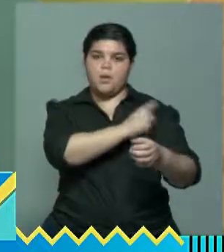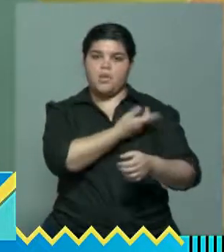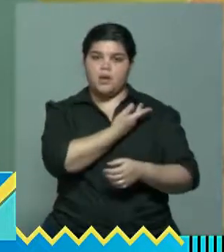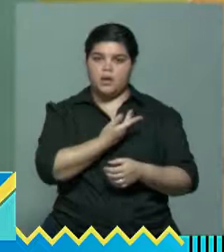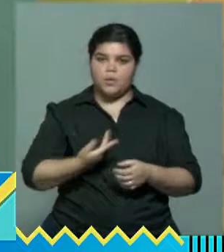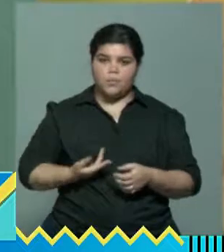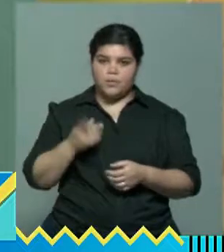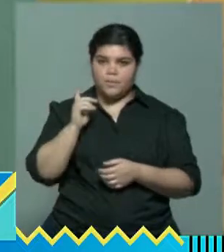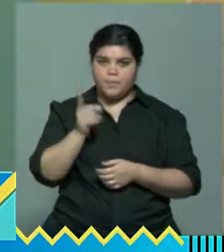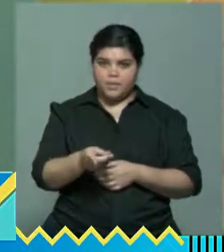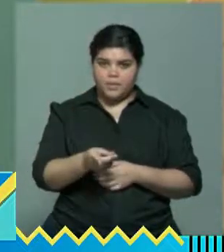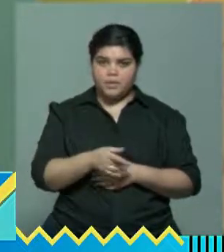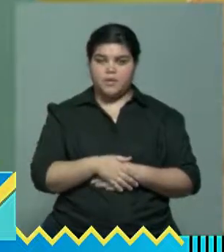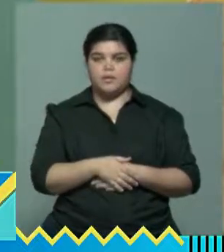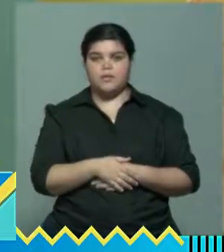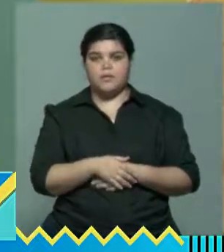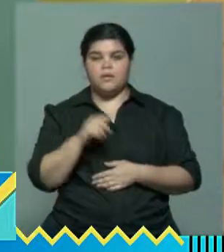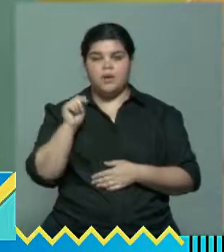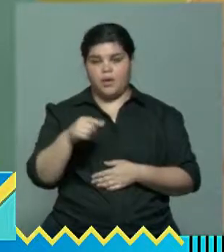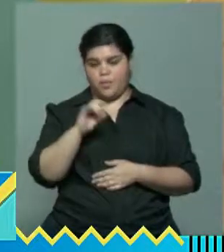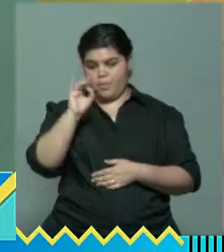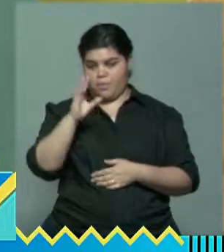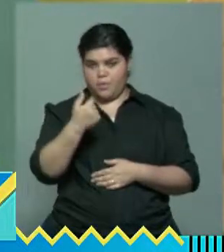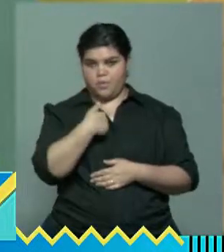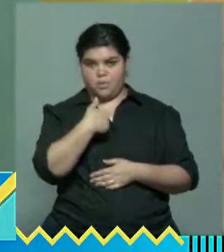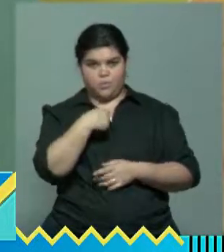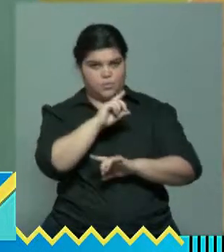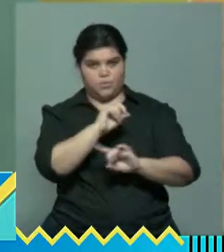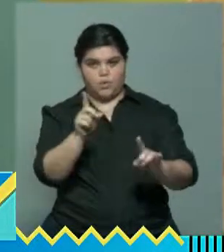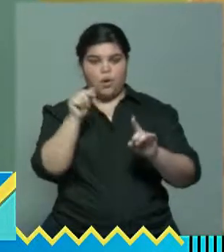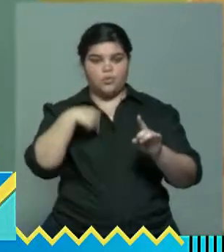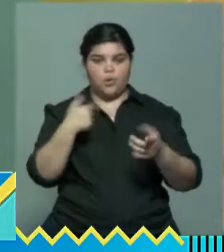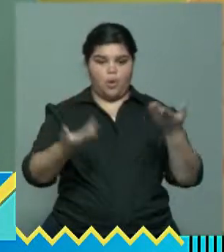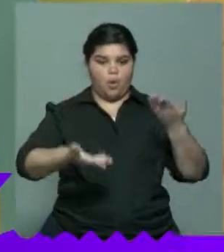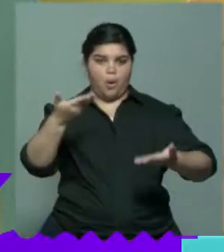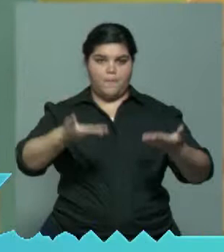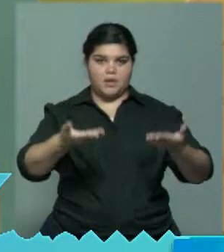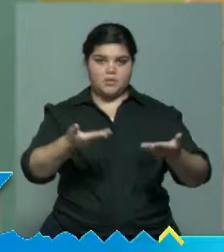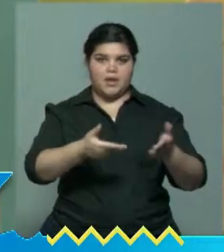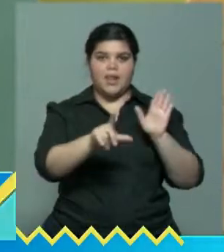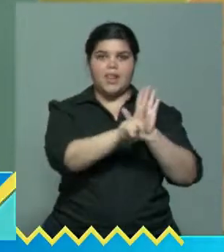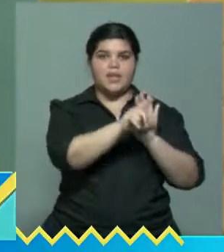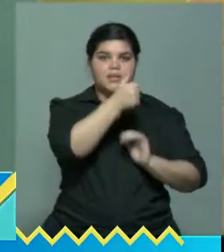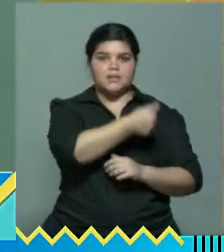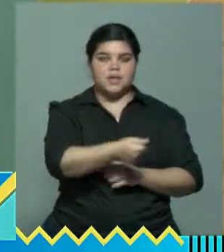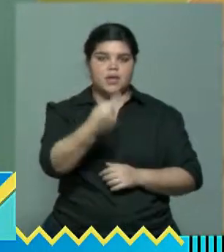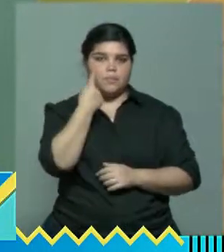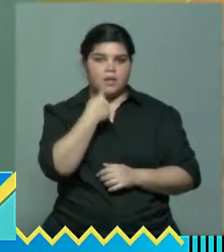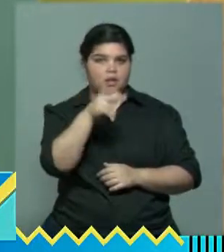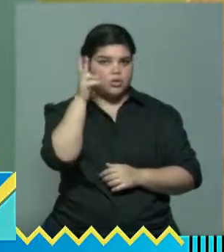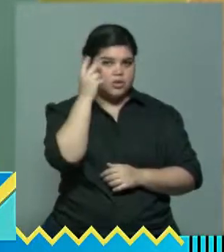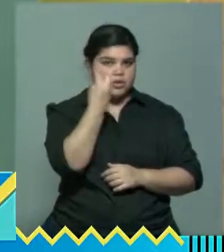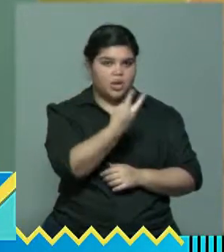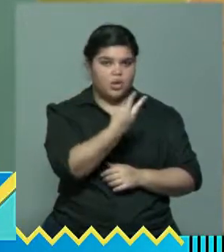cual no solamente, en mi caso hice un cuadro comparativo con lo que es la Ley 6082, sino también con la